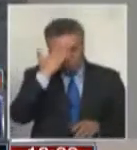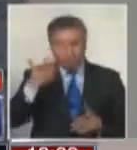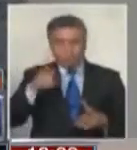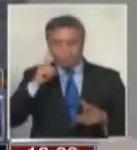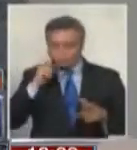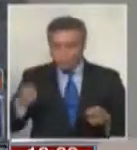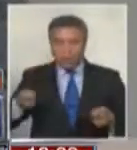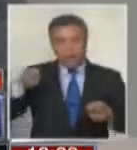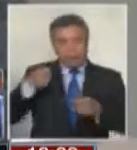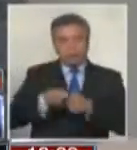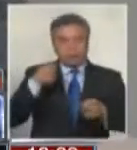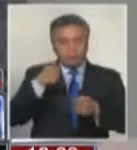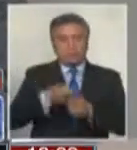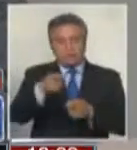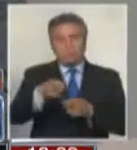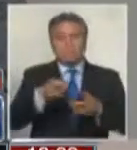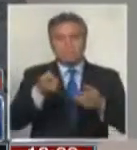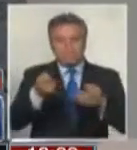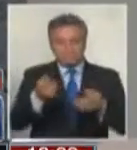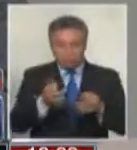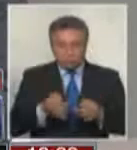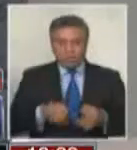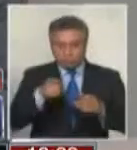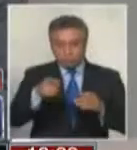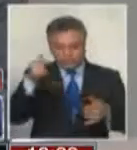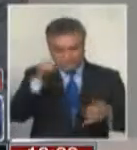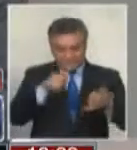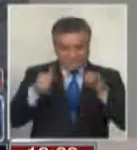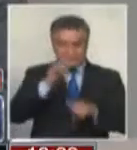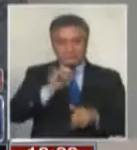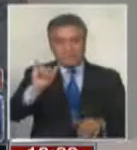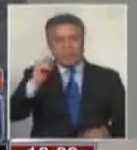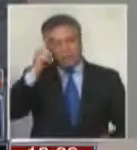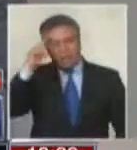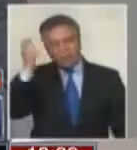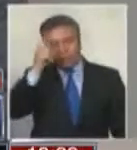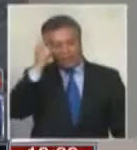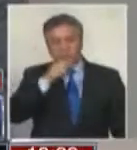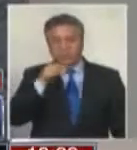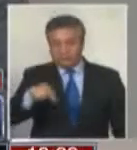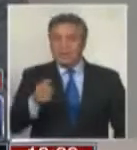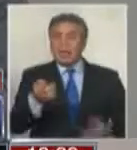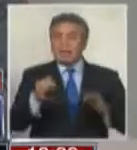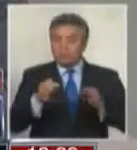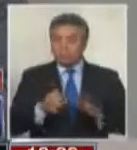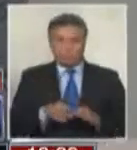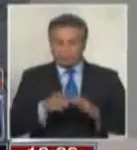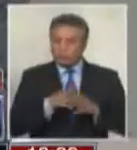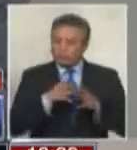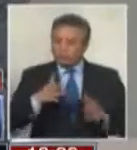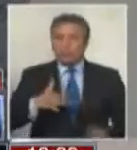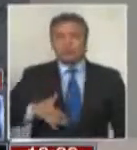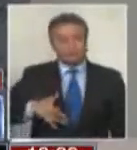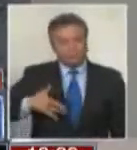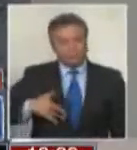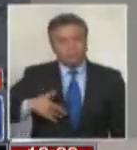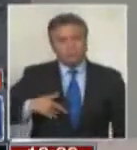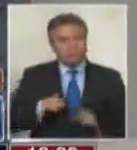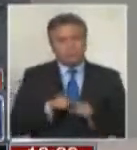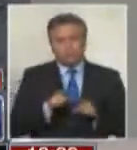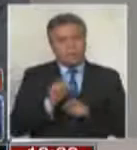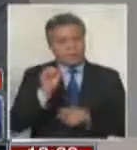para ciencia e innovación creemos que este presupuesto en realidad es modesto y que el país